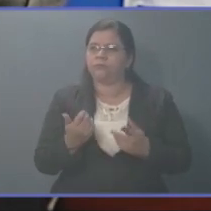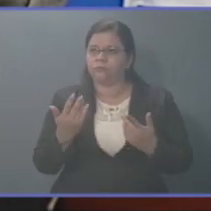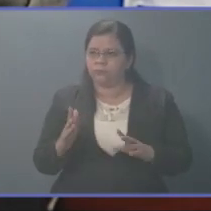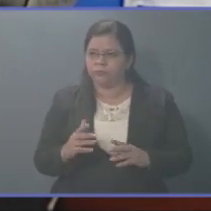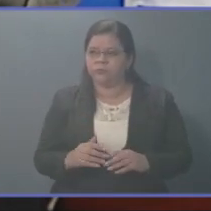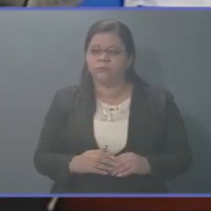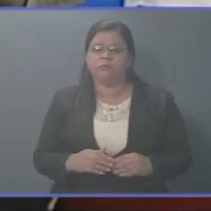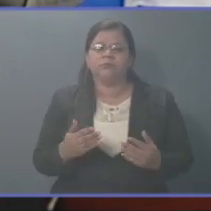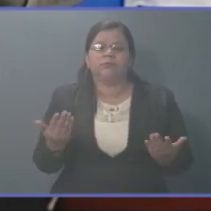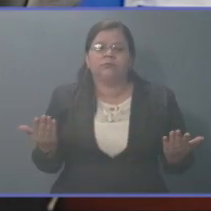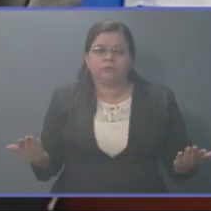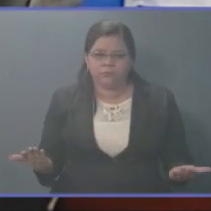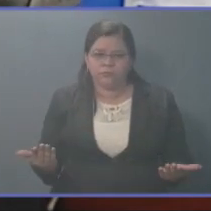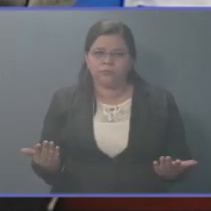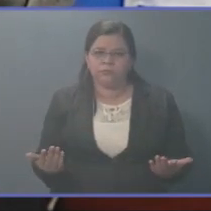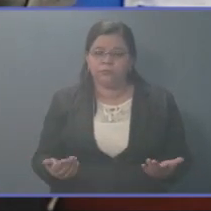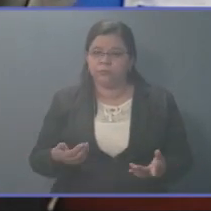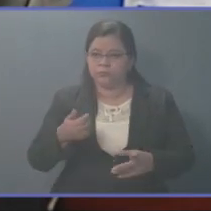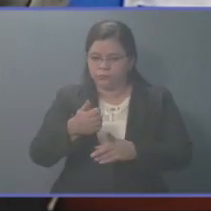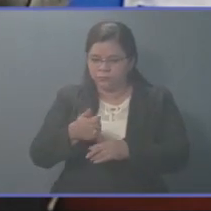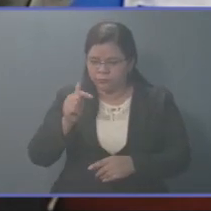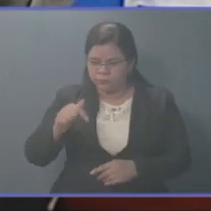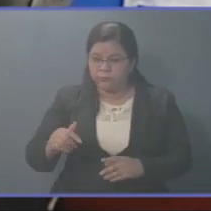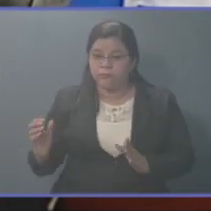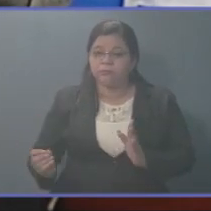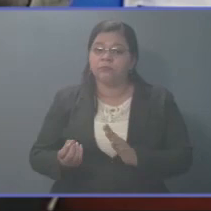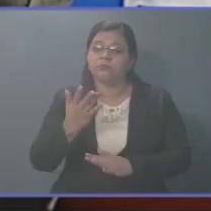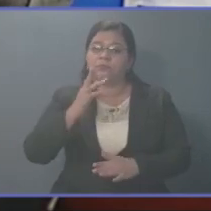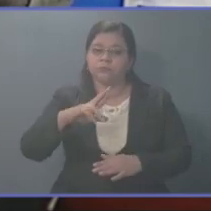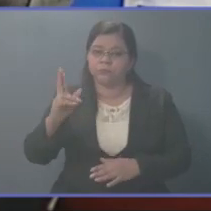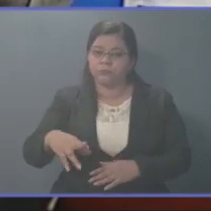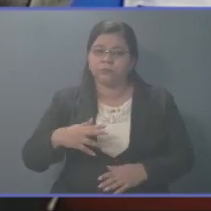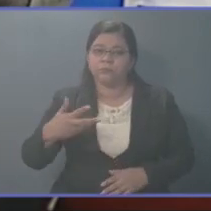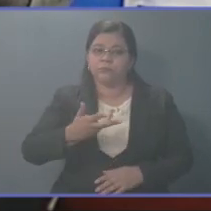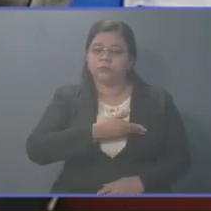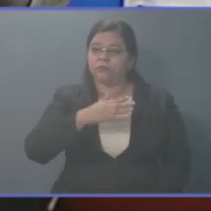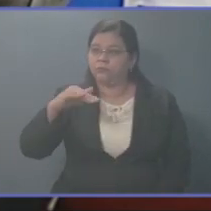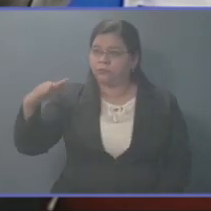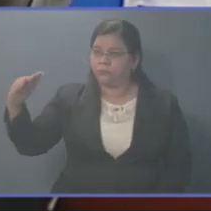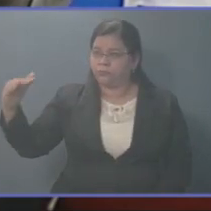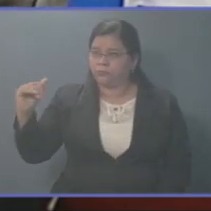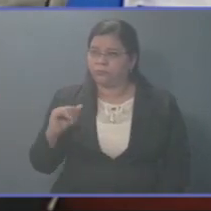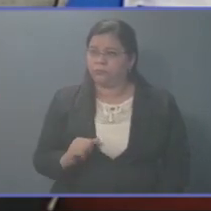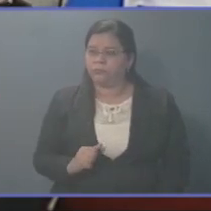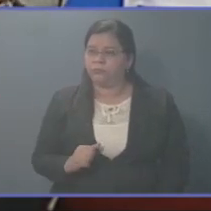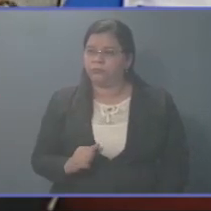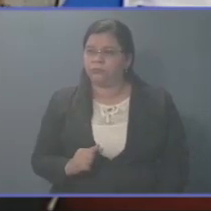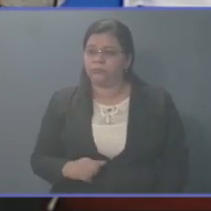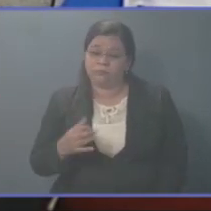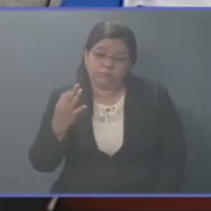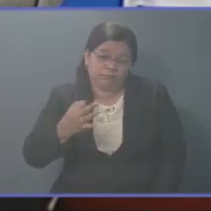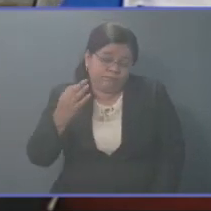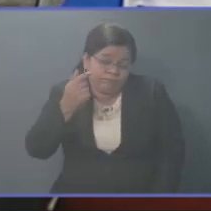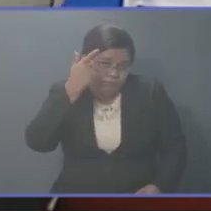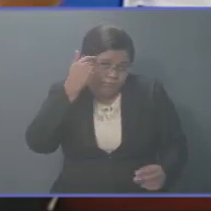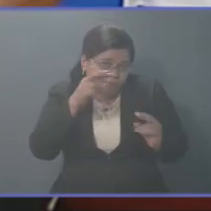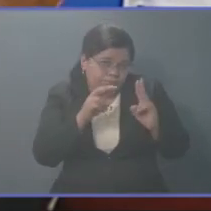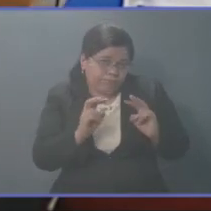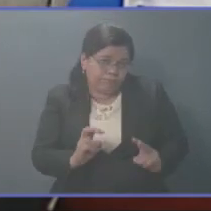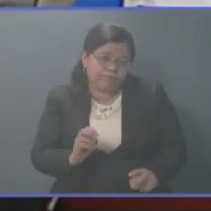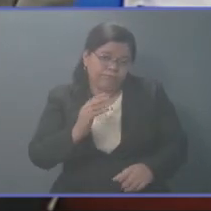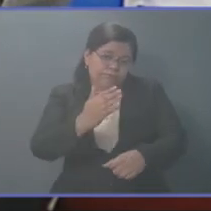están teniendo de cara a la nueva realidad del país. Deben de analizarla como